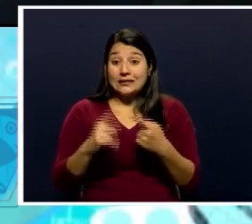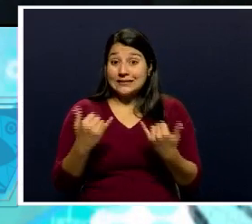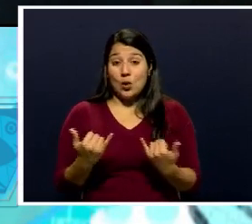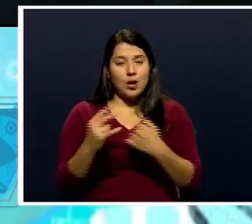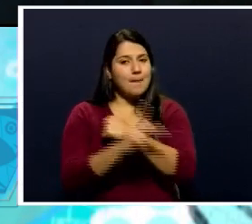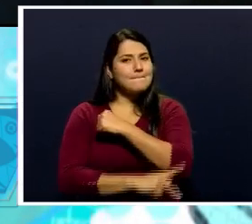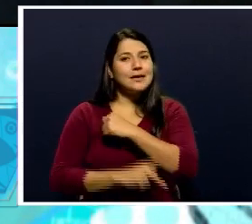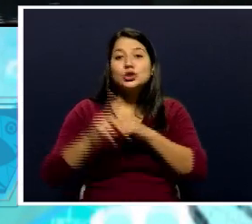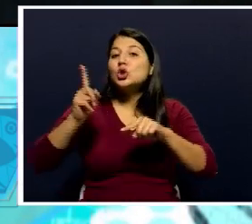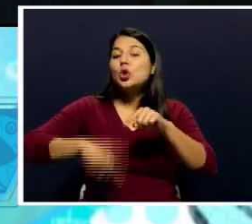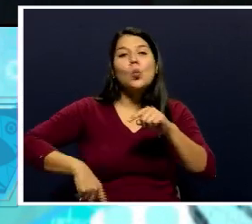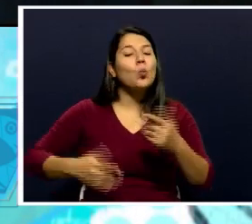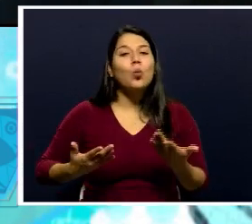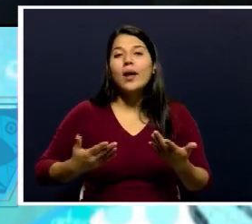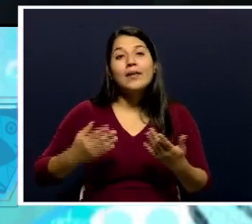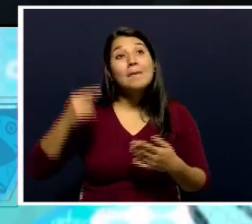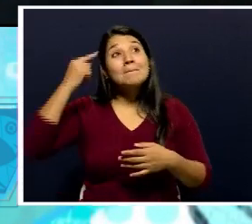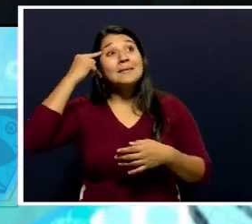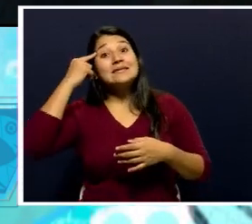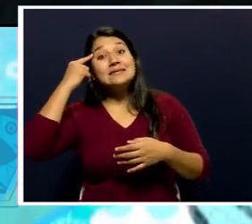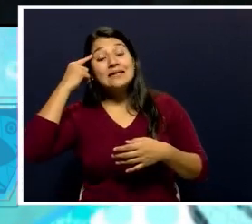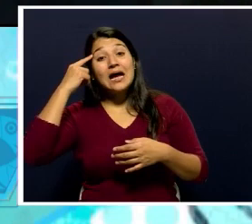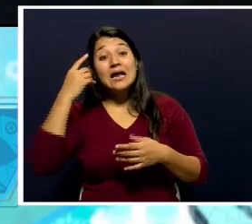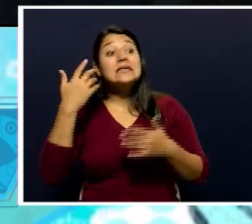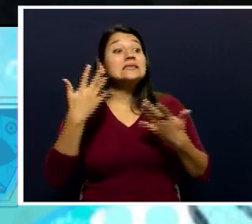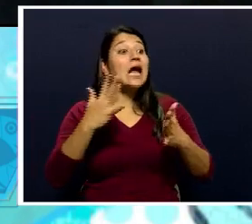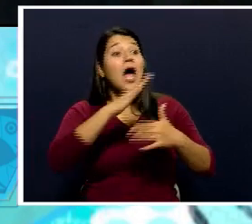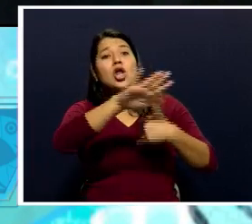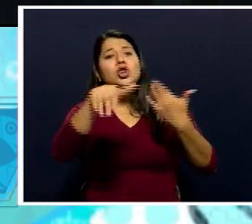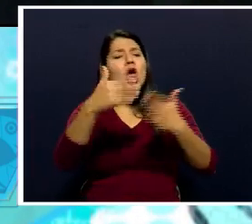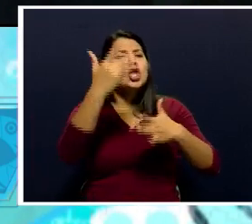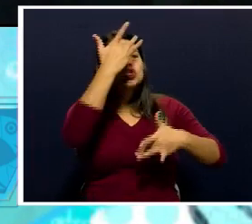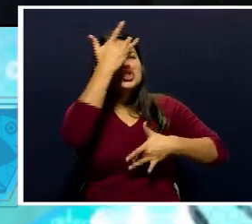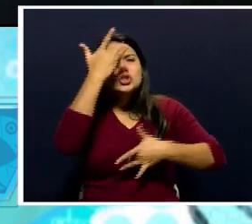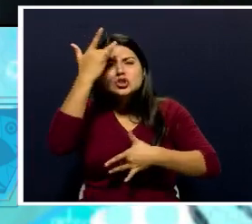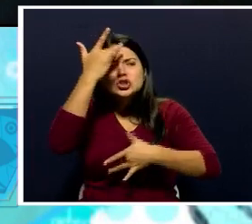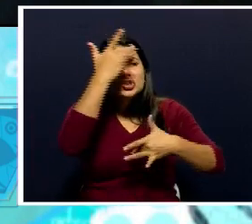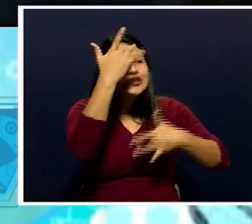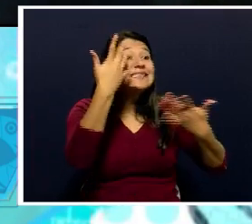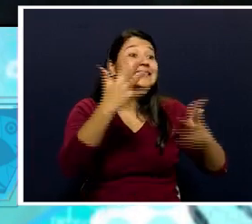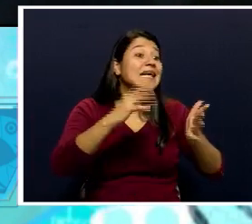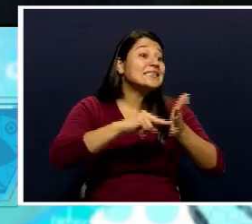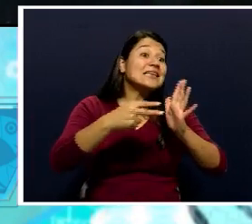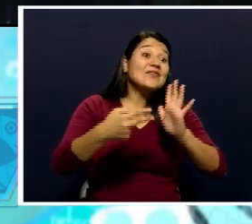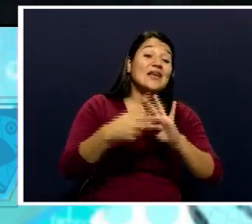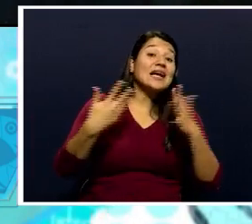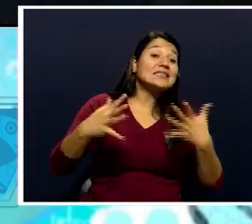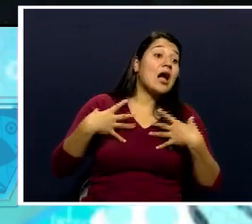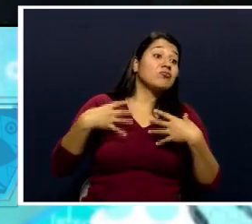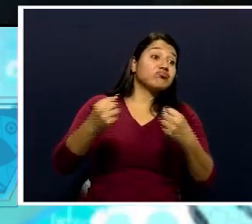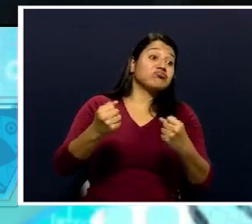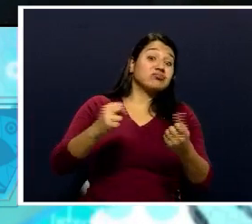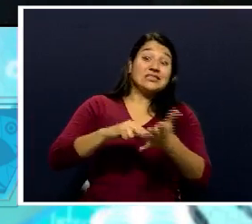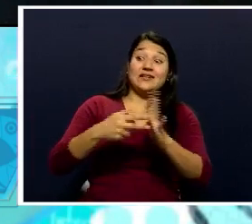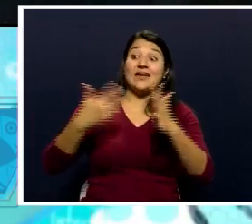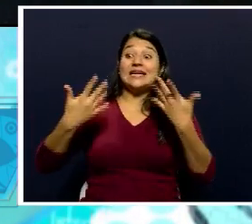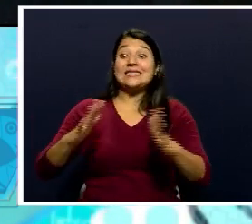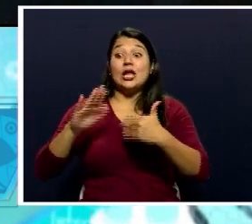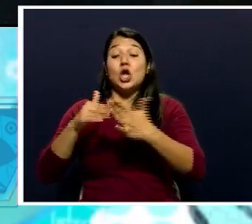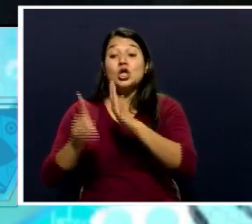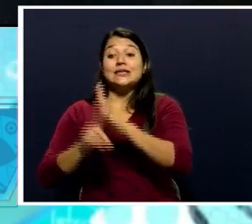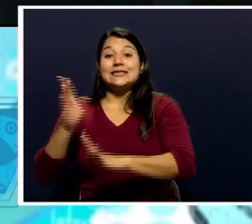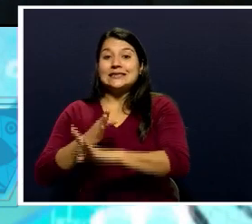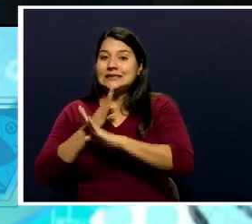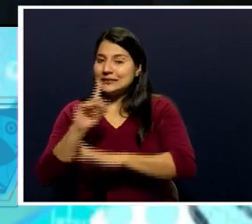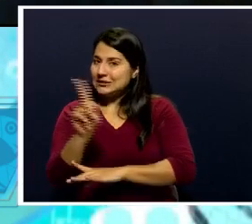pueden asumir que infectando a la población se va, digamos, a superar esta crisis. El mismo primer